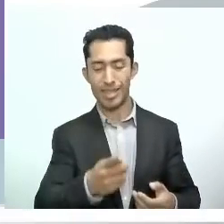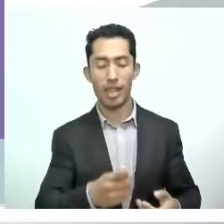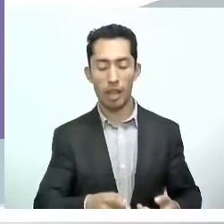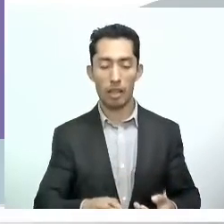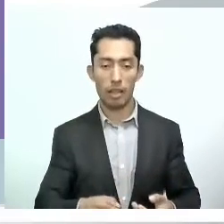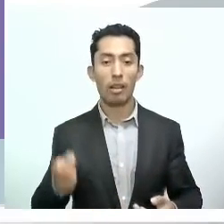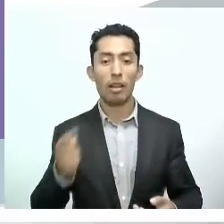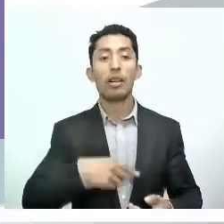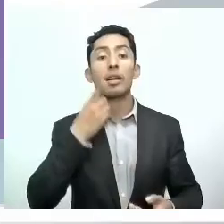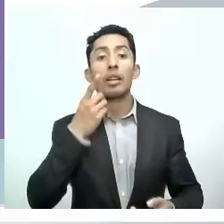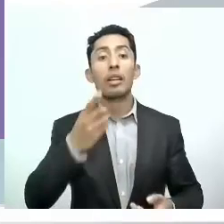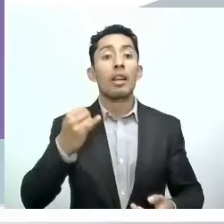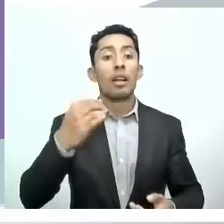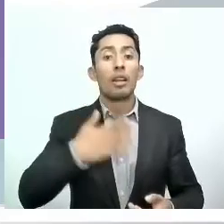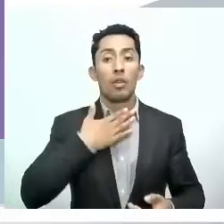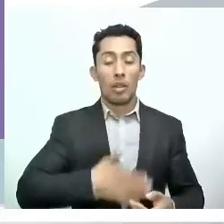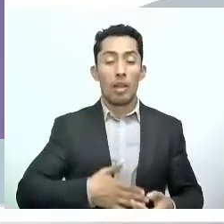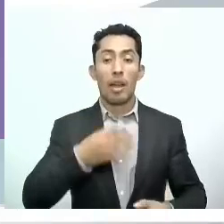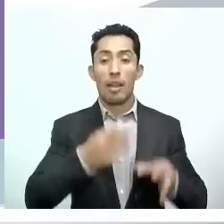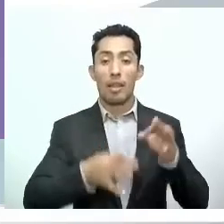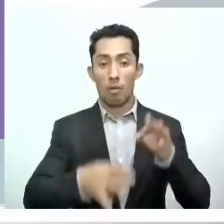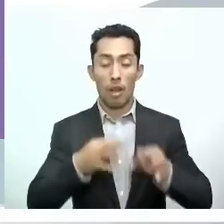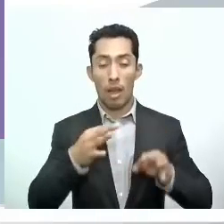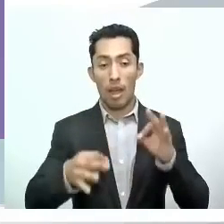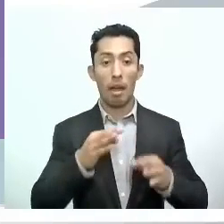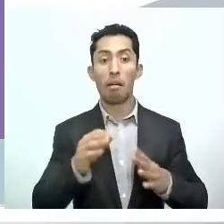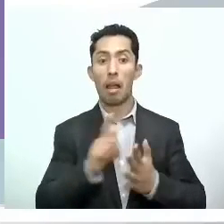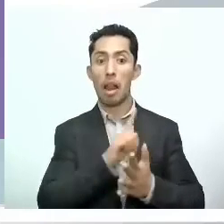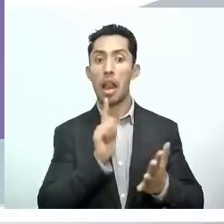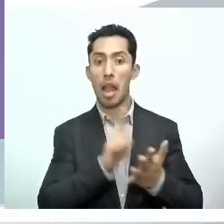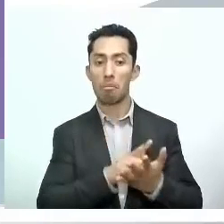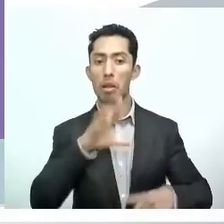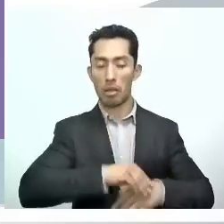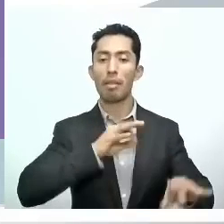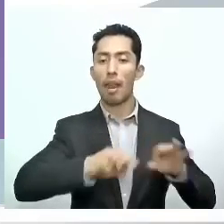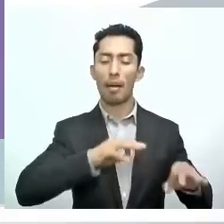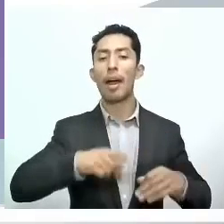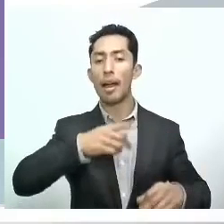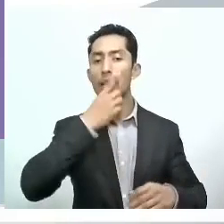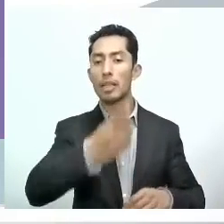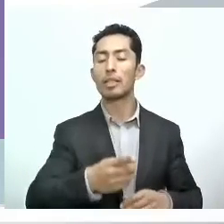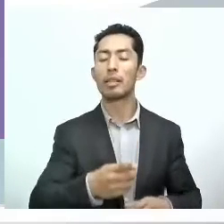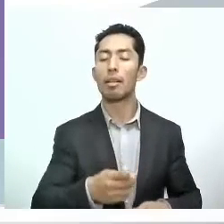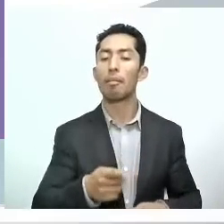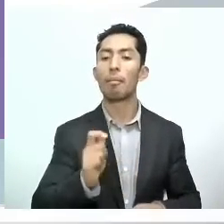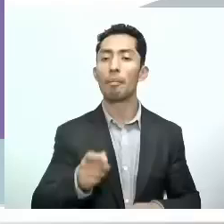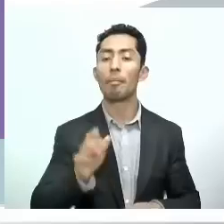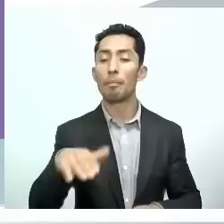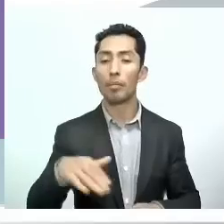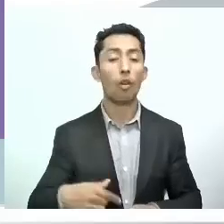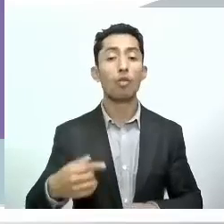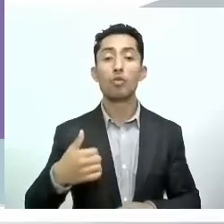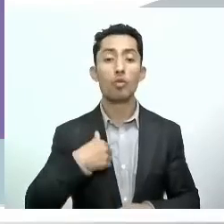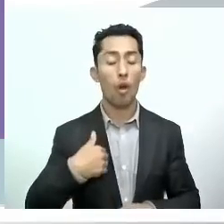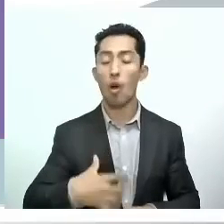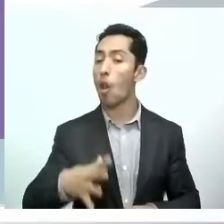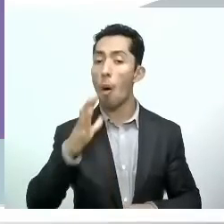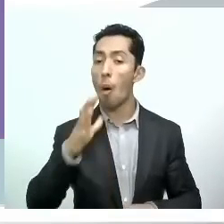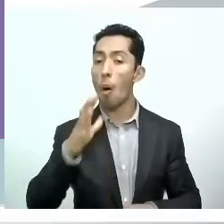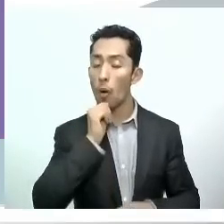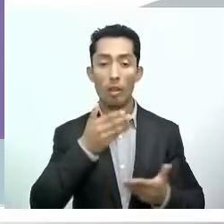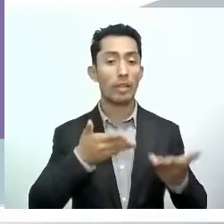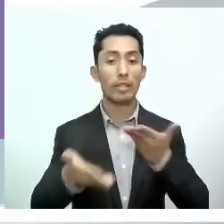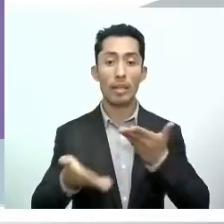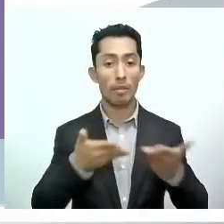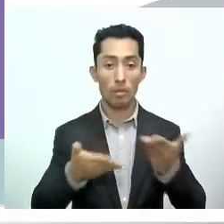justicia y de ese tribunal legalmente constituido. Nos decían, yo no puedo brindar servicios fuera de